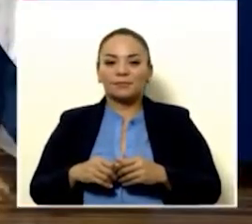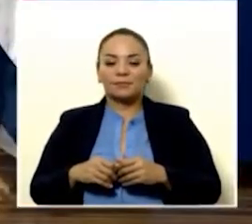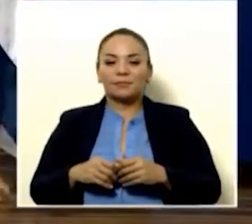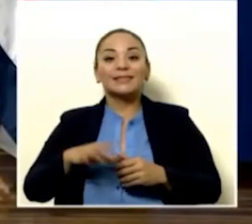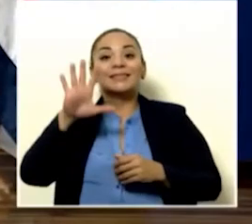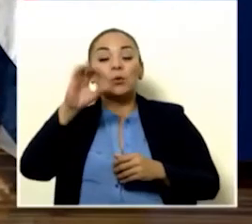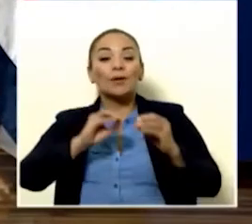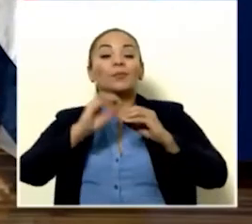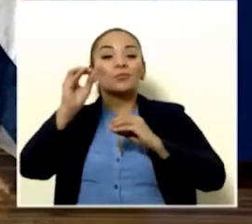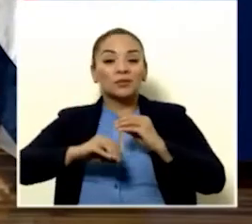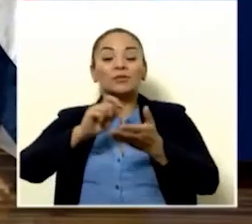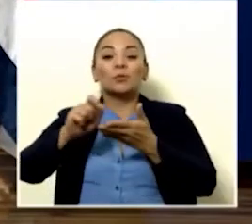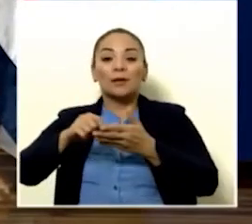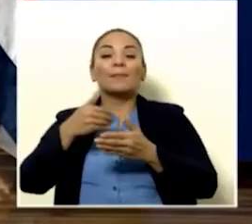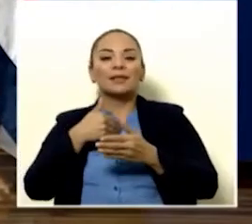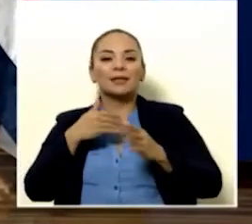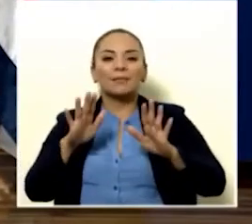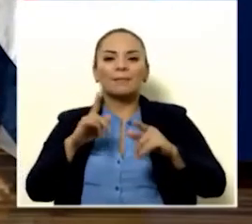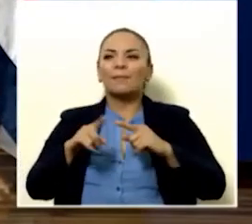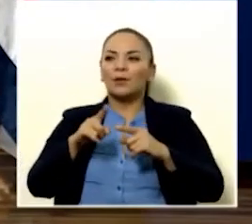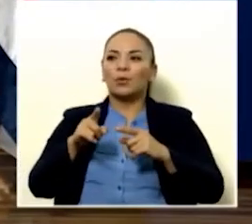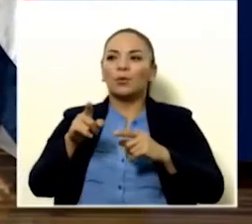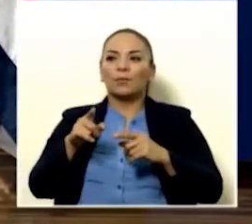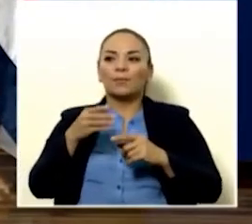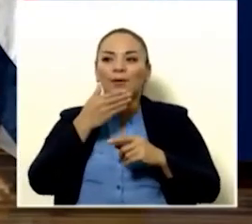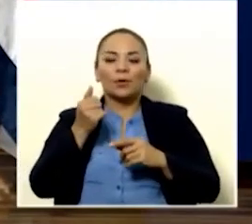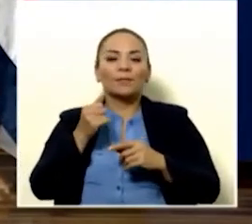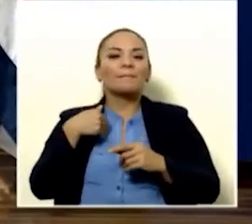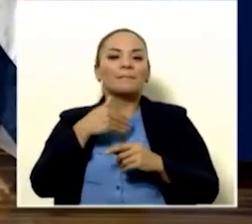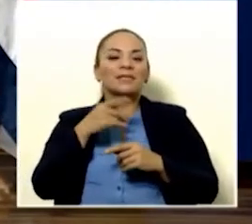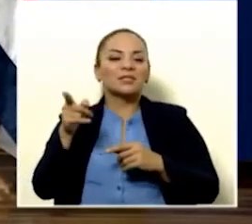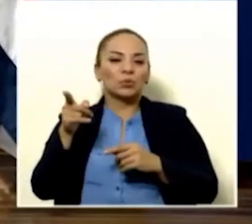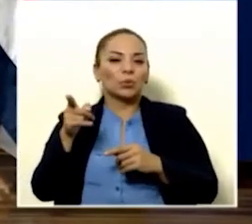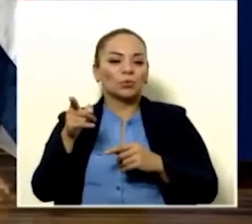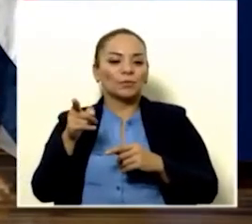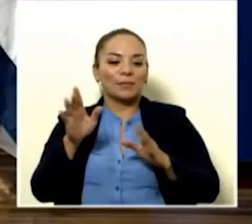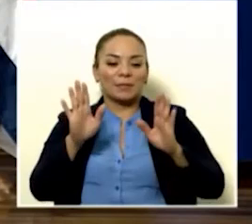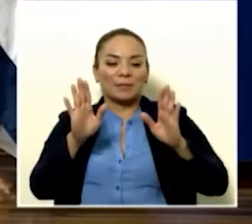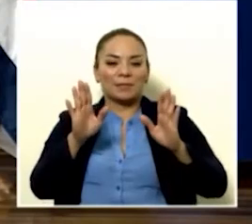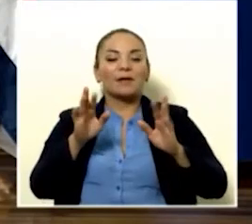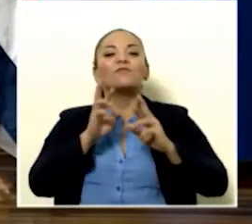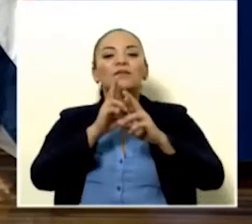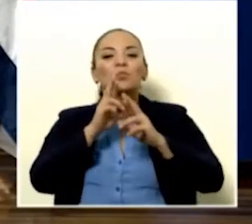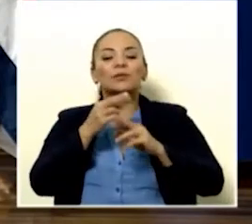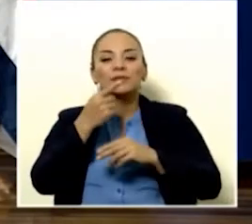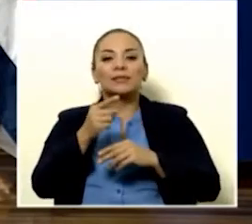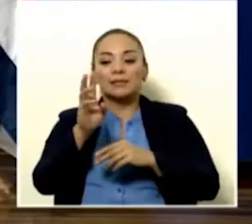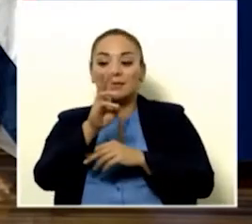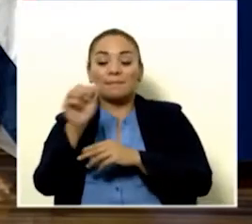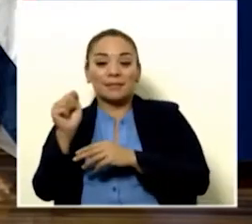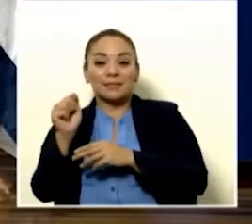50% de las escuelas ya van a tener, pero le voy a dar al ministro. La respuesta que yo quiero dar es que en 6 meses